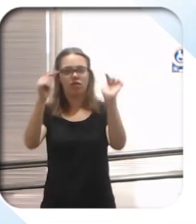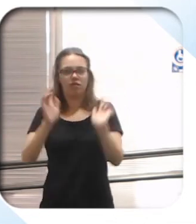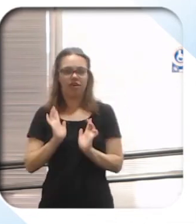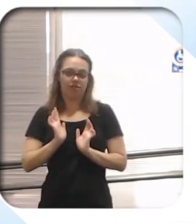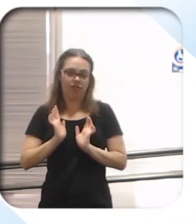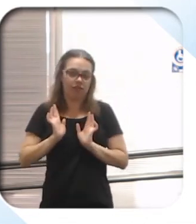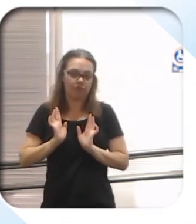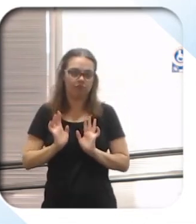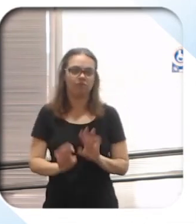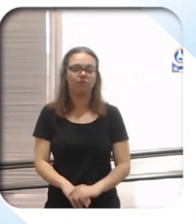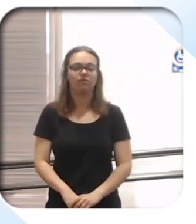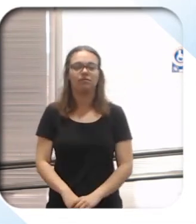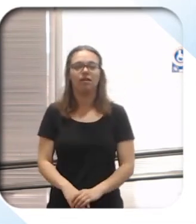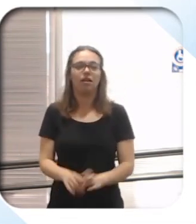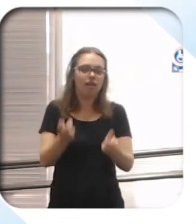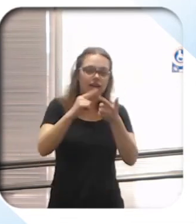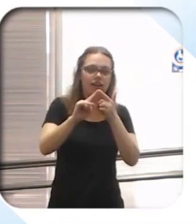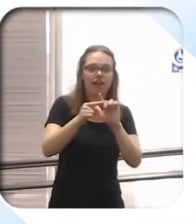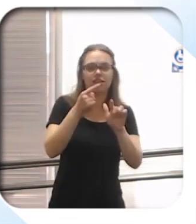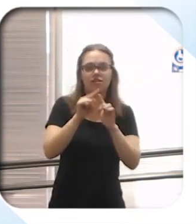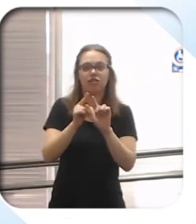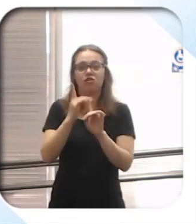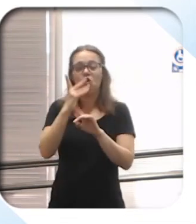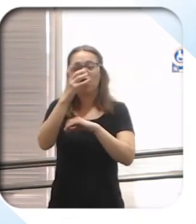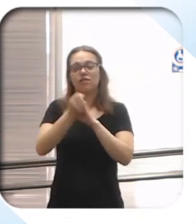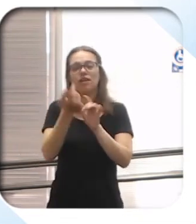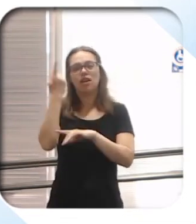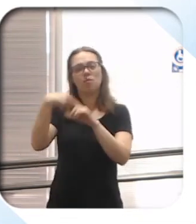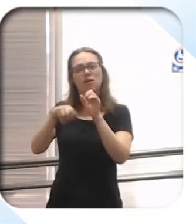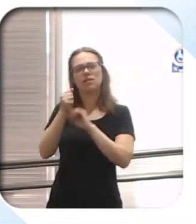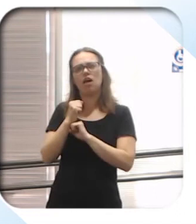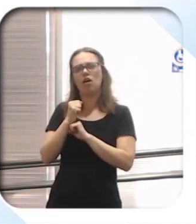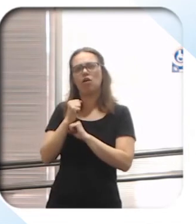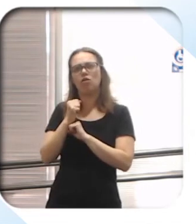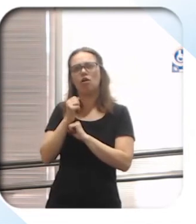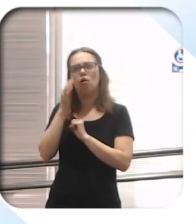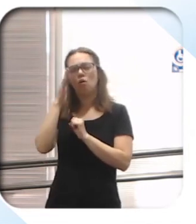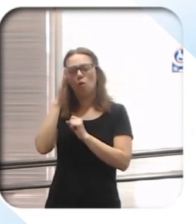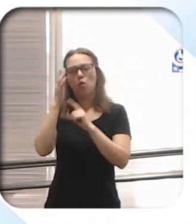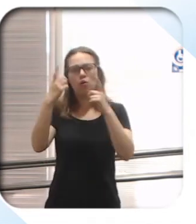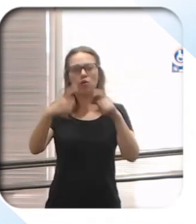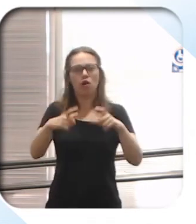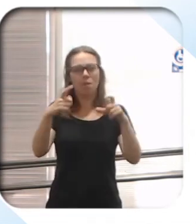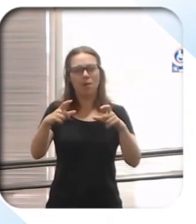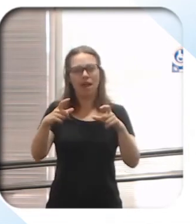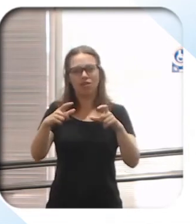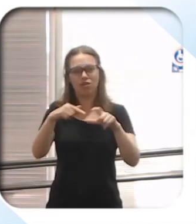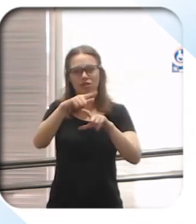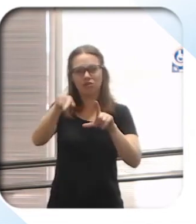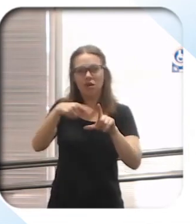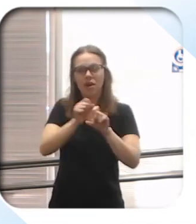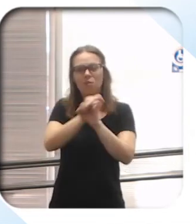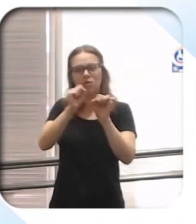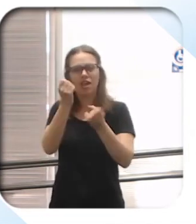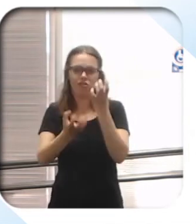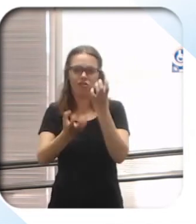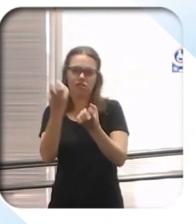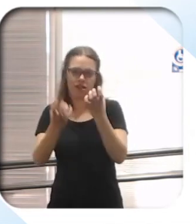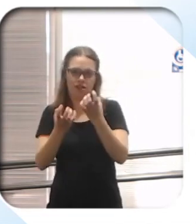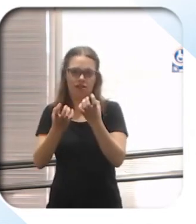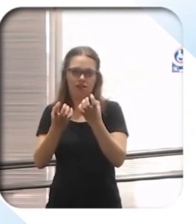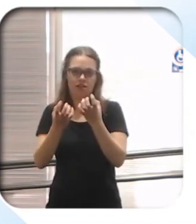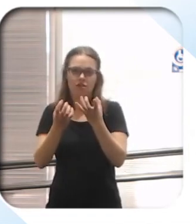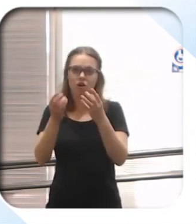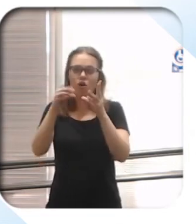¿no? Y relacionado. Una vez, el año pasado, por ejemplo, fueron unos platos de acero inoxidable para que cocinaran,